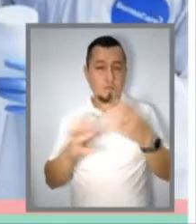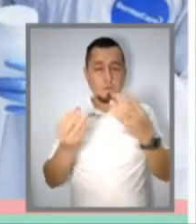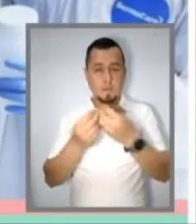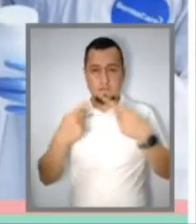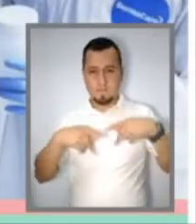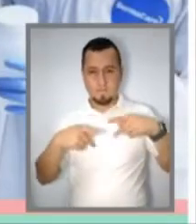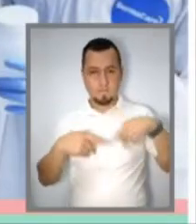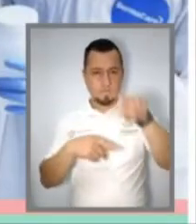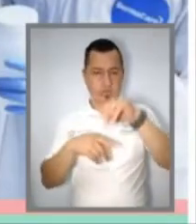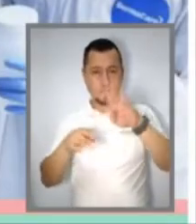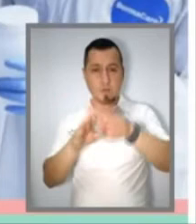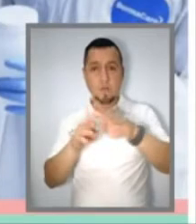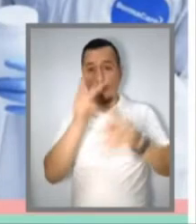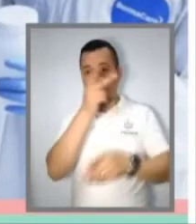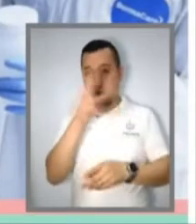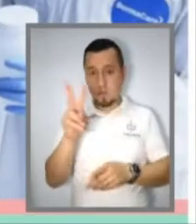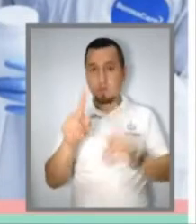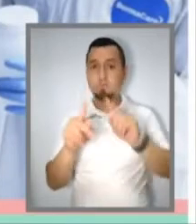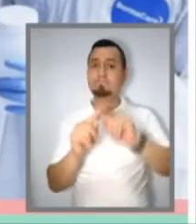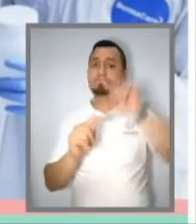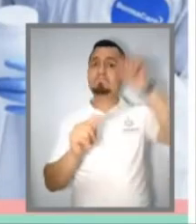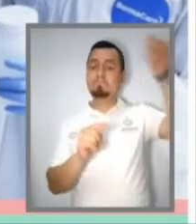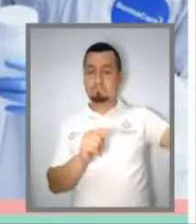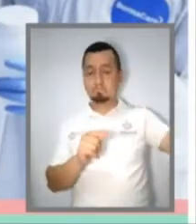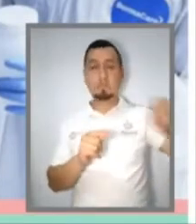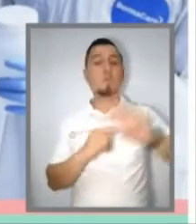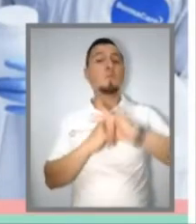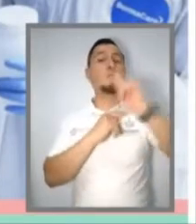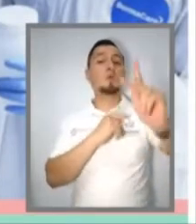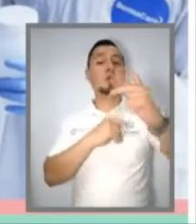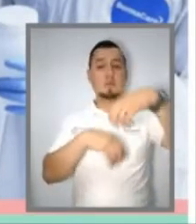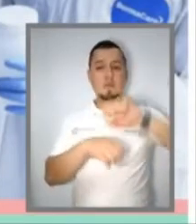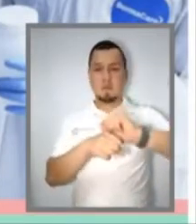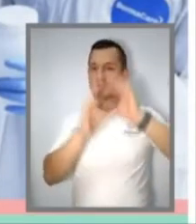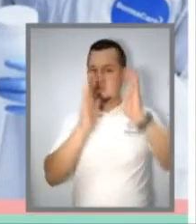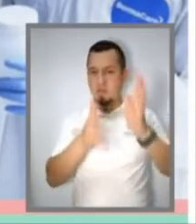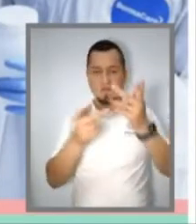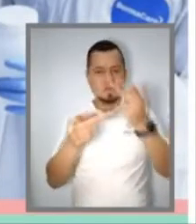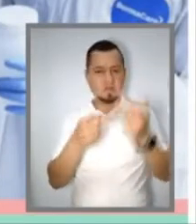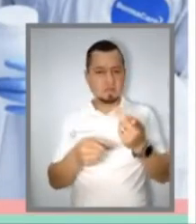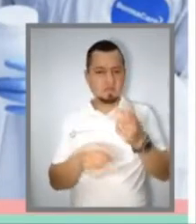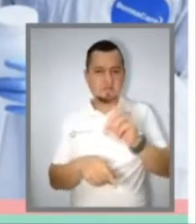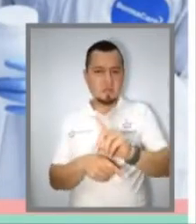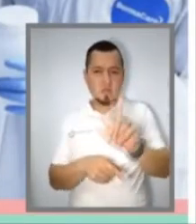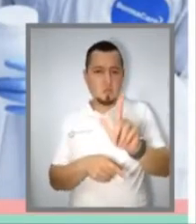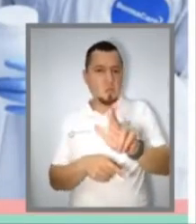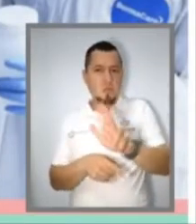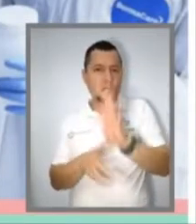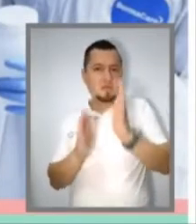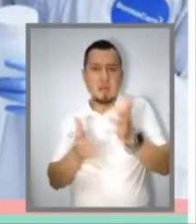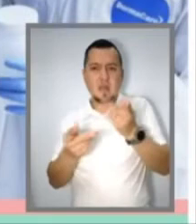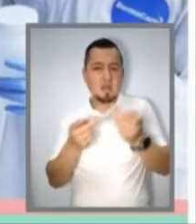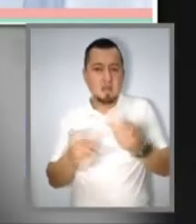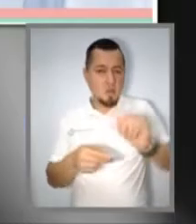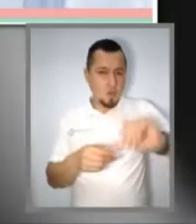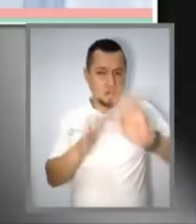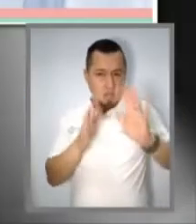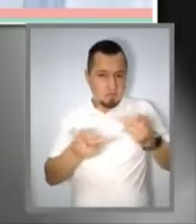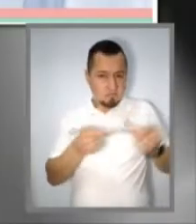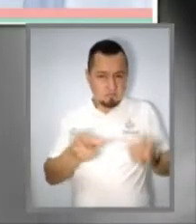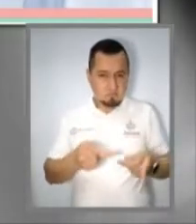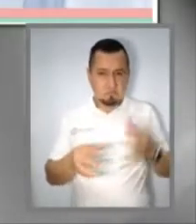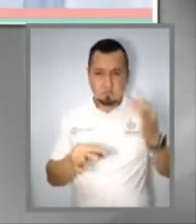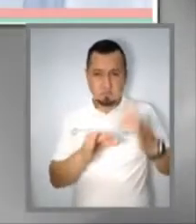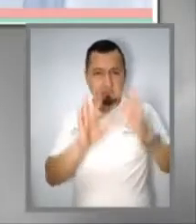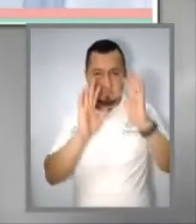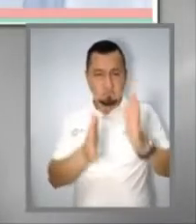activar el laboratorio de Puerto Vallarta. ¿Cuándo quedará eso? La idea es que la próxima semana esté. Yo espero que sean los primeros días, gobernador. Va. Ya hoy está un equipo, ya está el personal